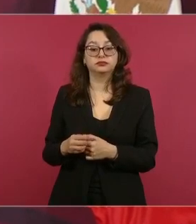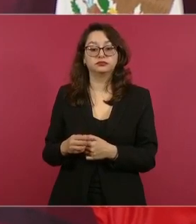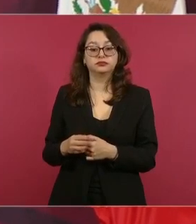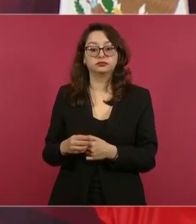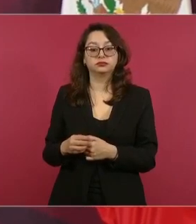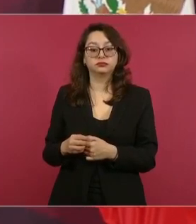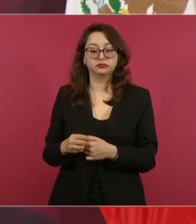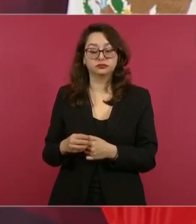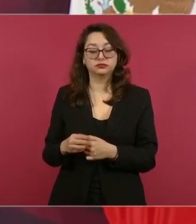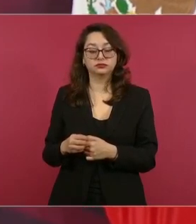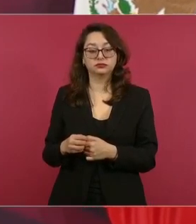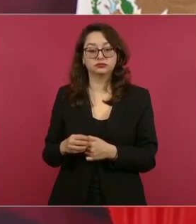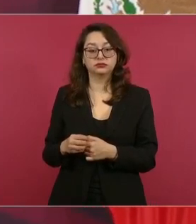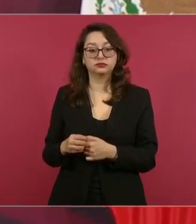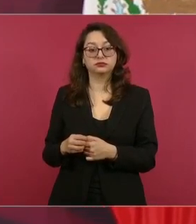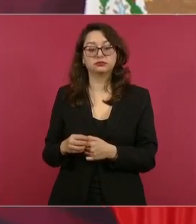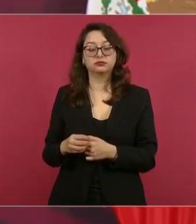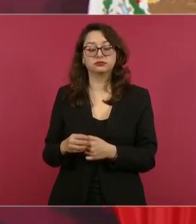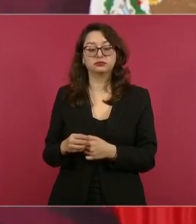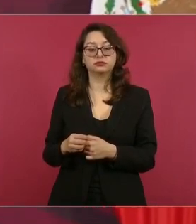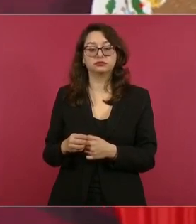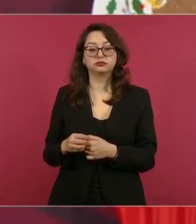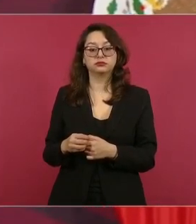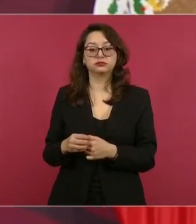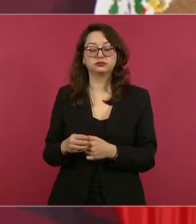de España,